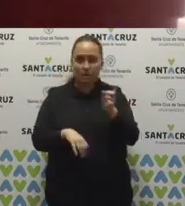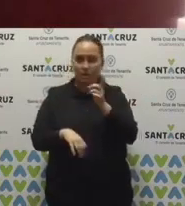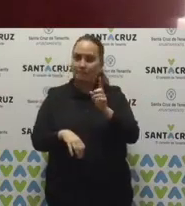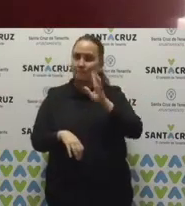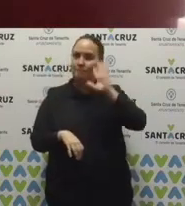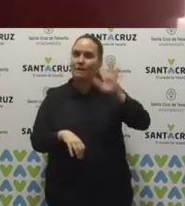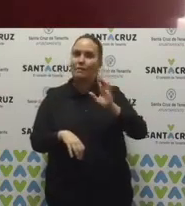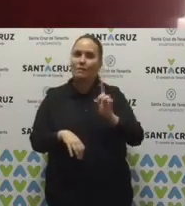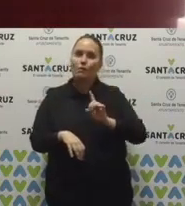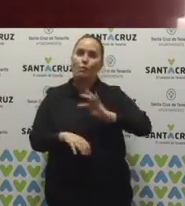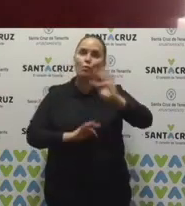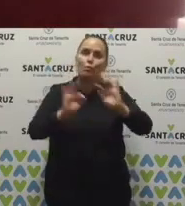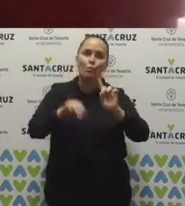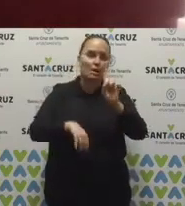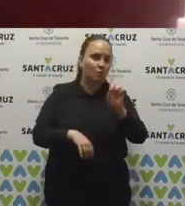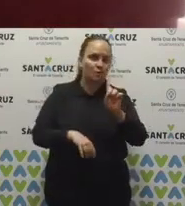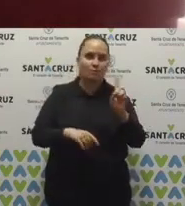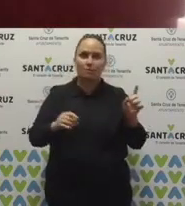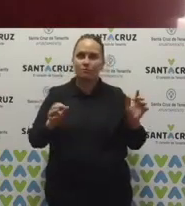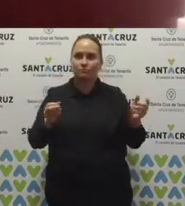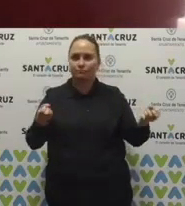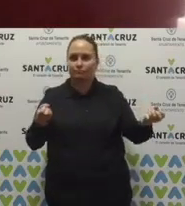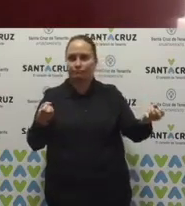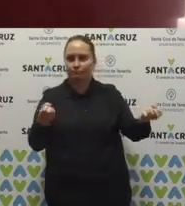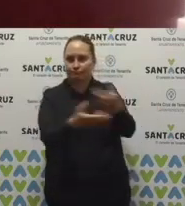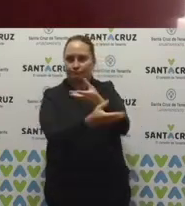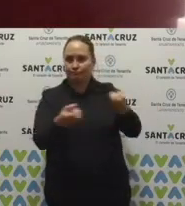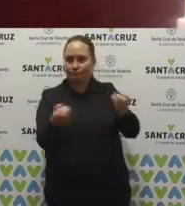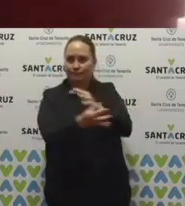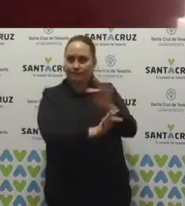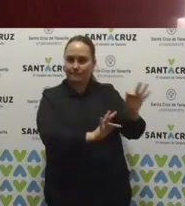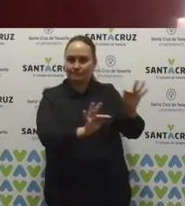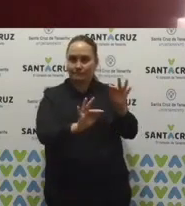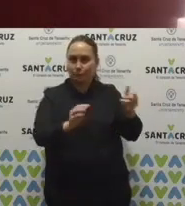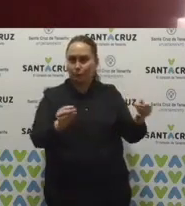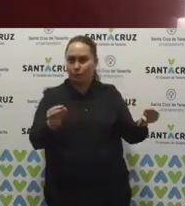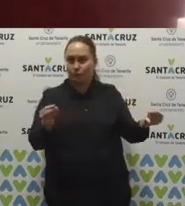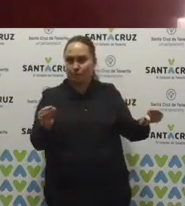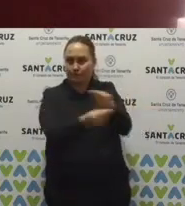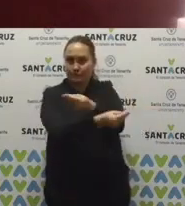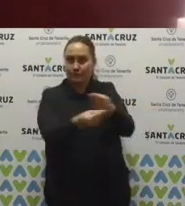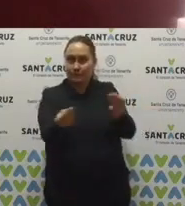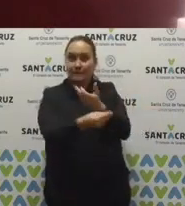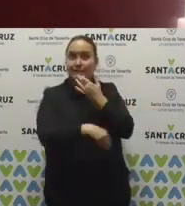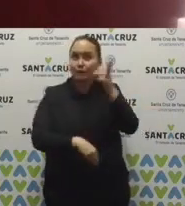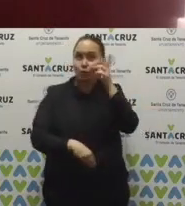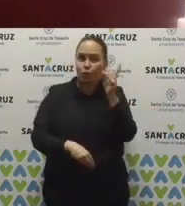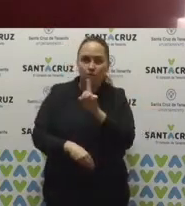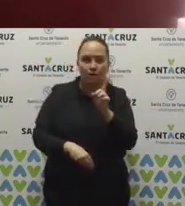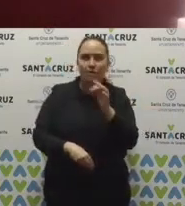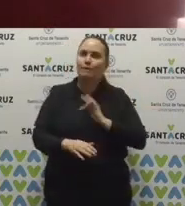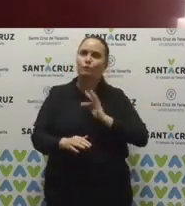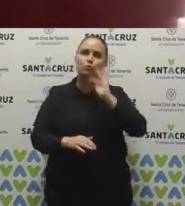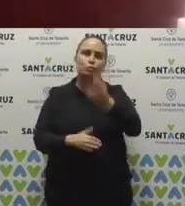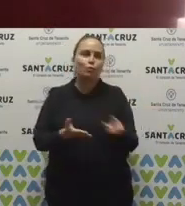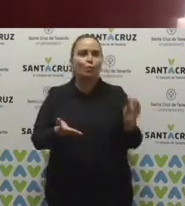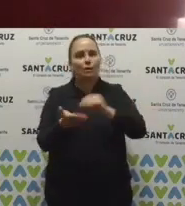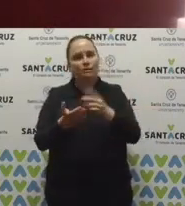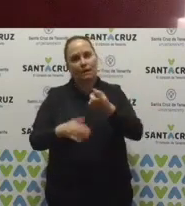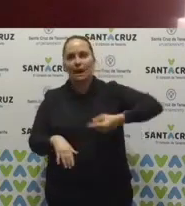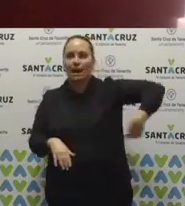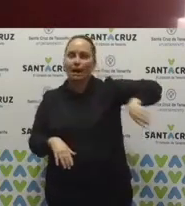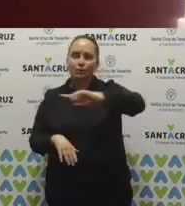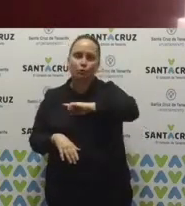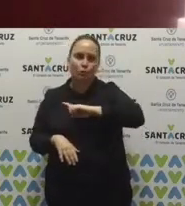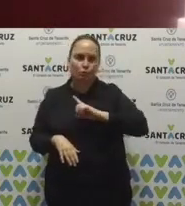va a ser sólo una intervención sino van a tener que cruzarse información si no se ha escuchado igual hay que darles un turno otra vez a todos y no